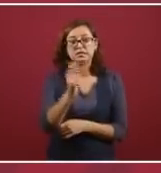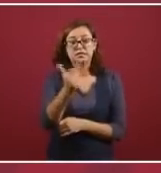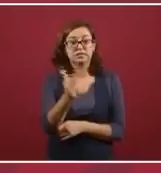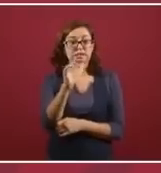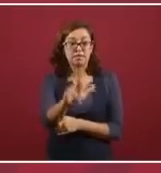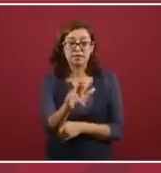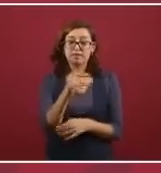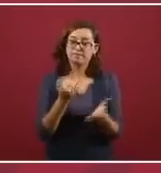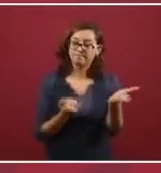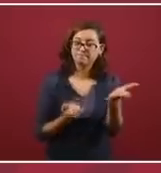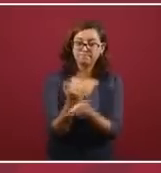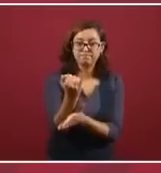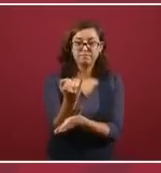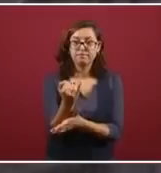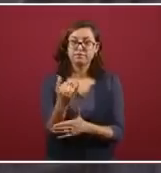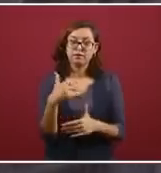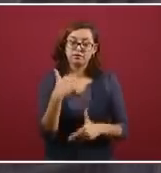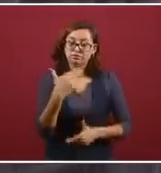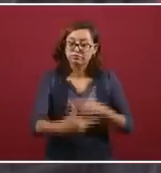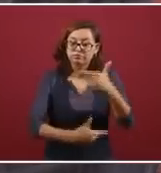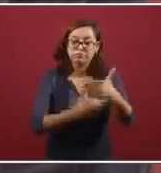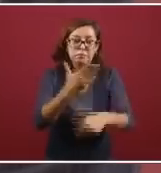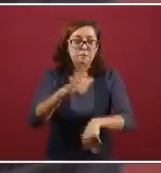decidir hasta dónde llegan